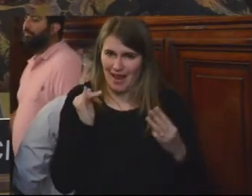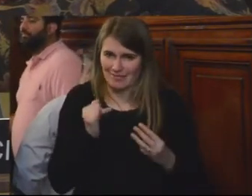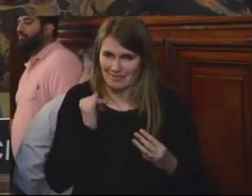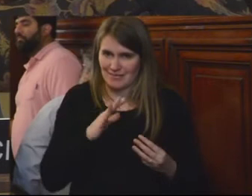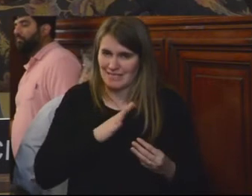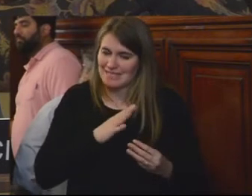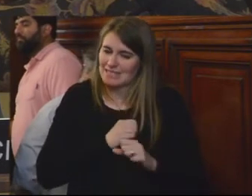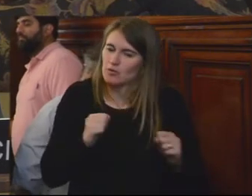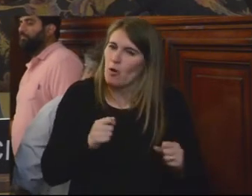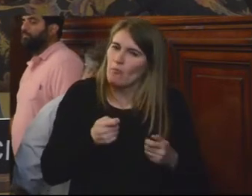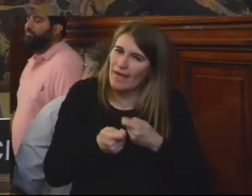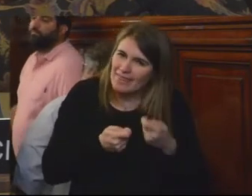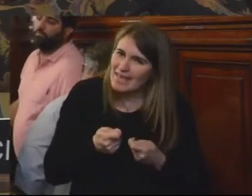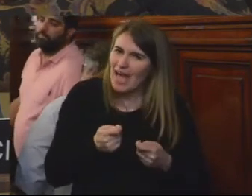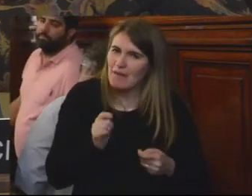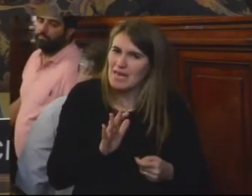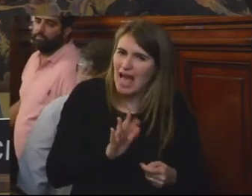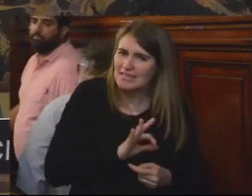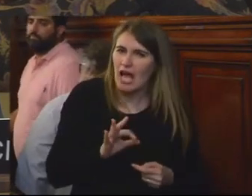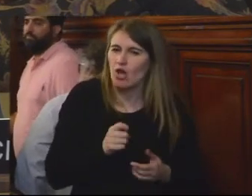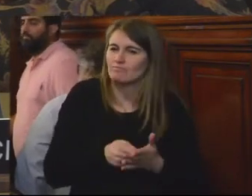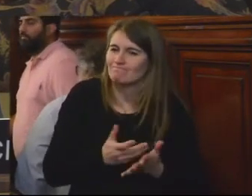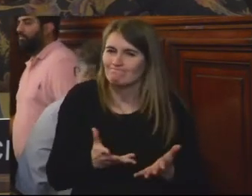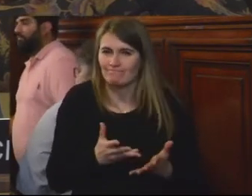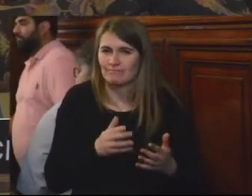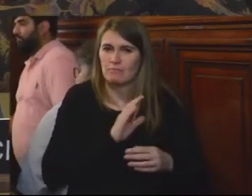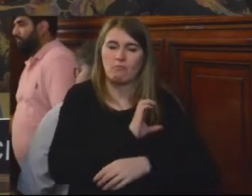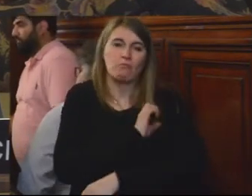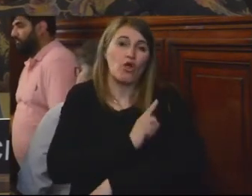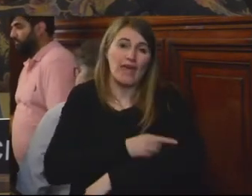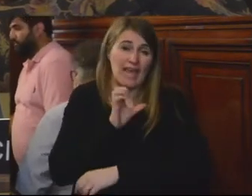ideas y injerencias del poder ejecutivo quisiera